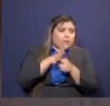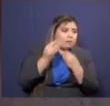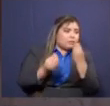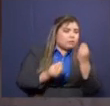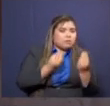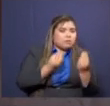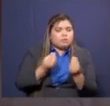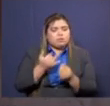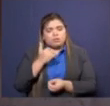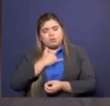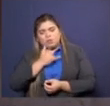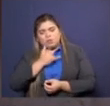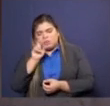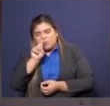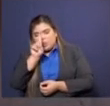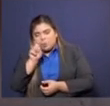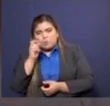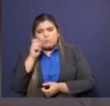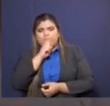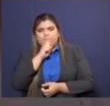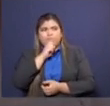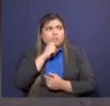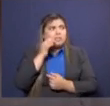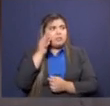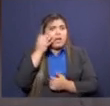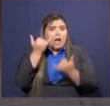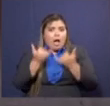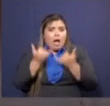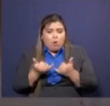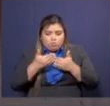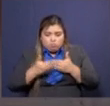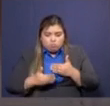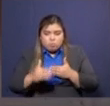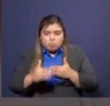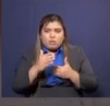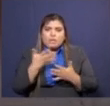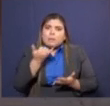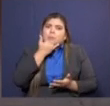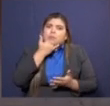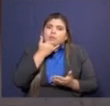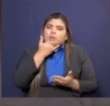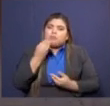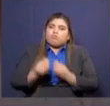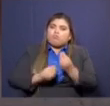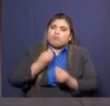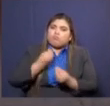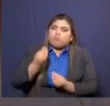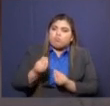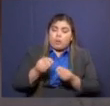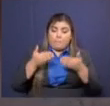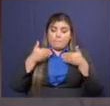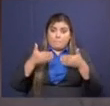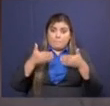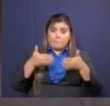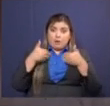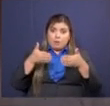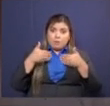Nos preguntamos, ¿qué va a pasar de ahora en adelante? Como país,